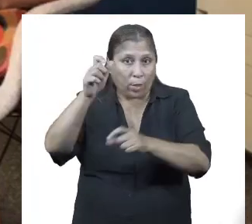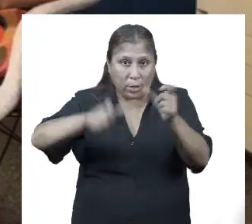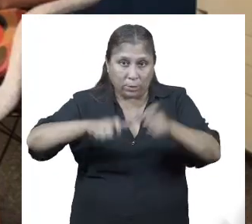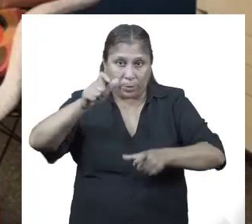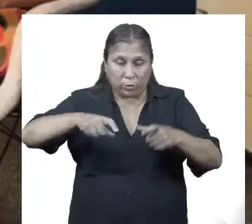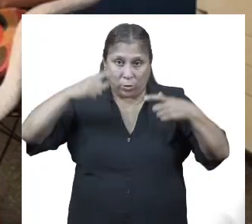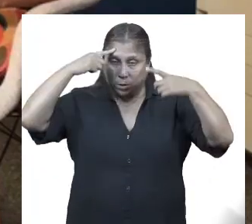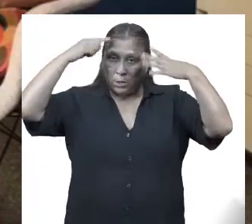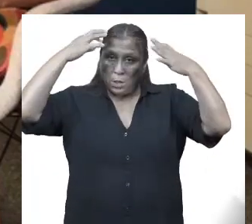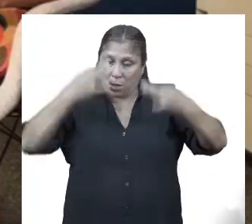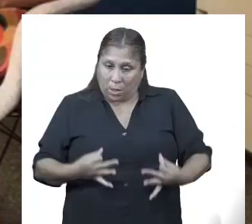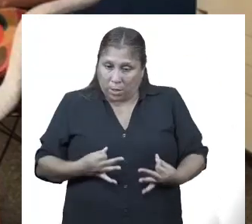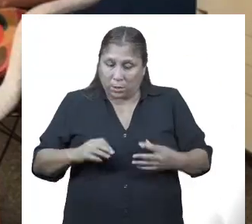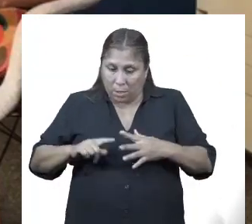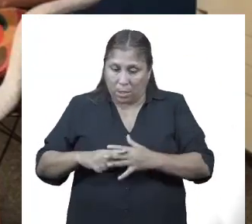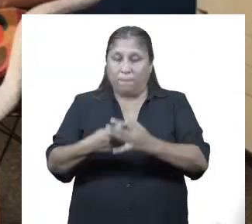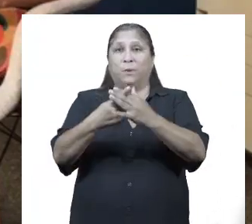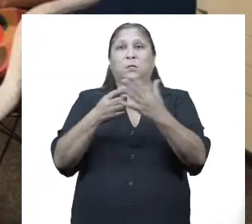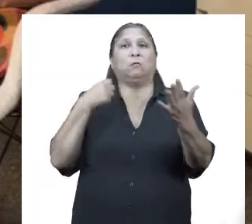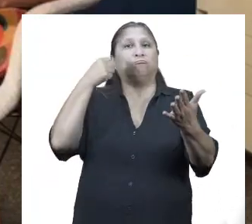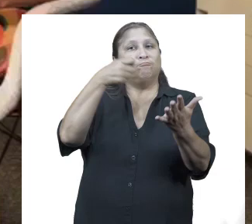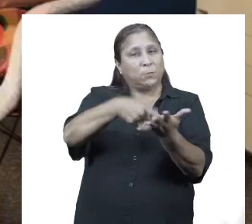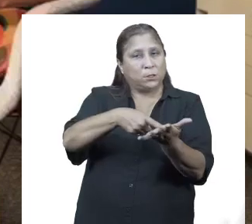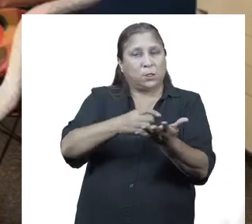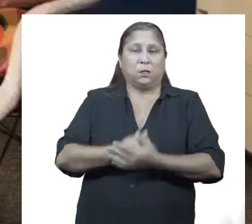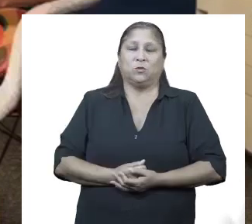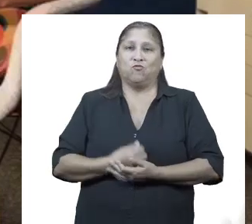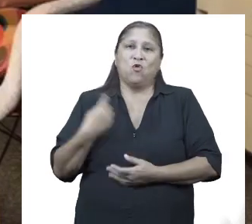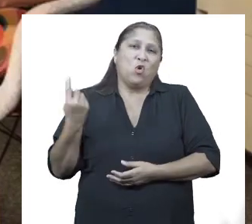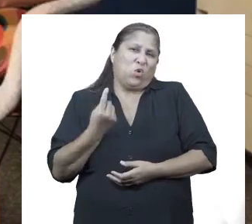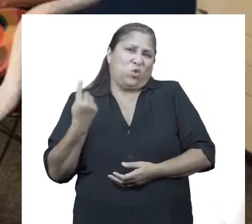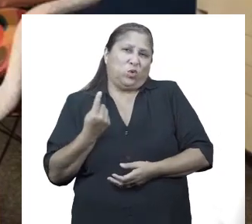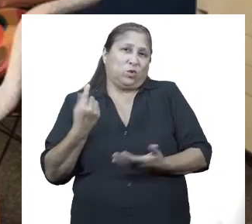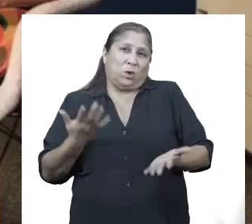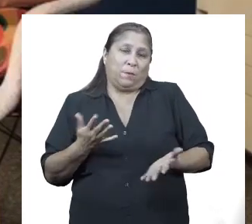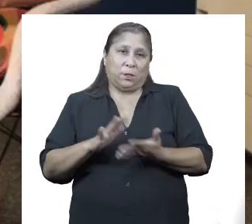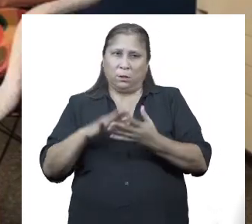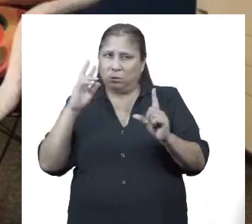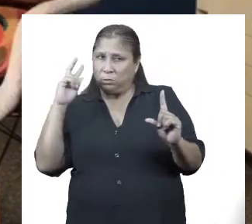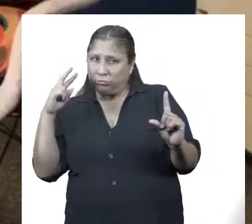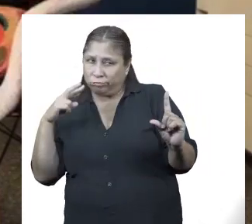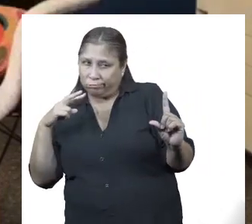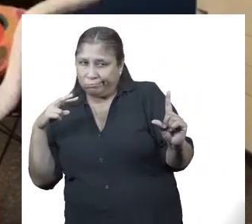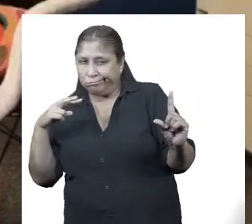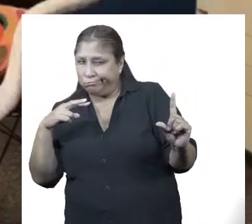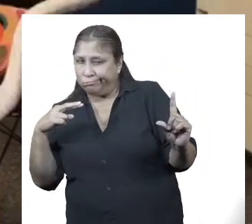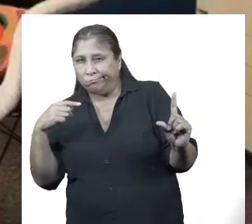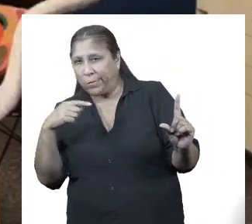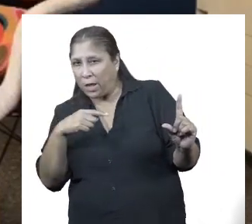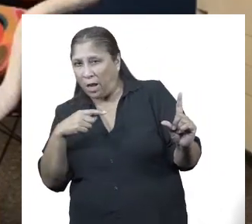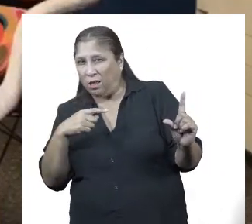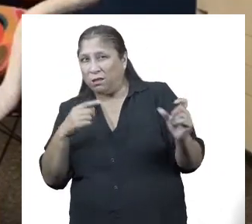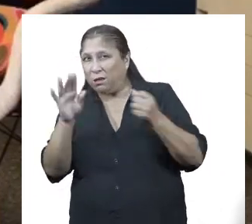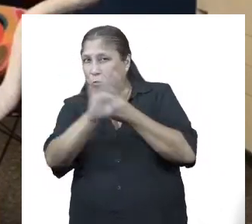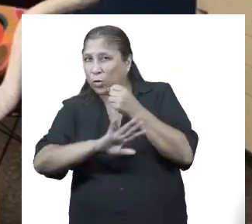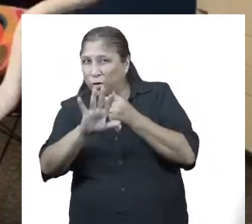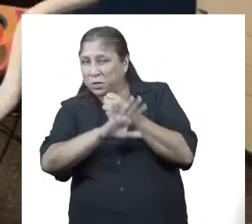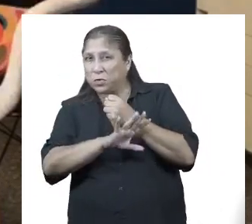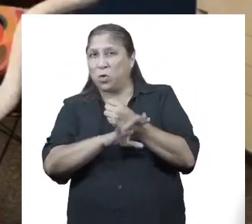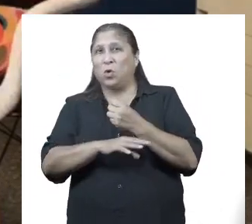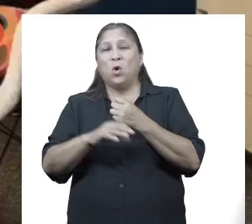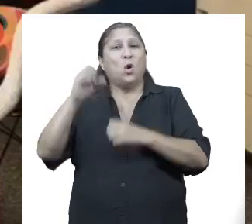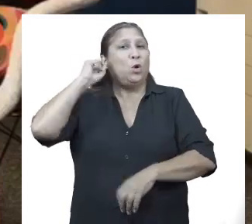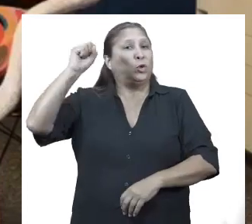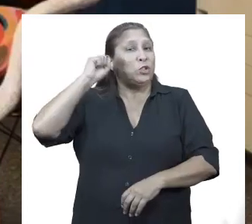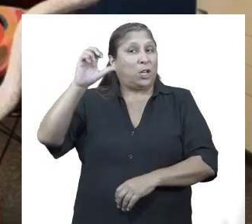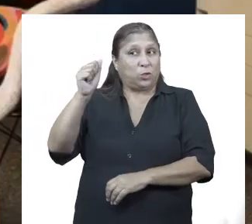personas, que decide tomar y emprender este caso. No solamente desde una mirada de tutelar los derechos